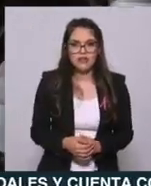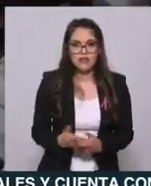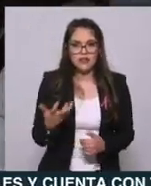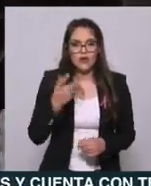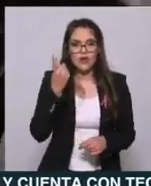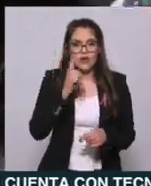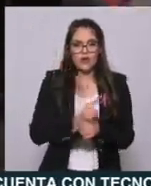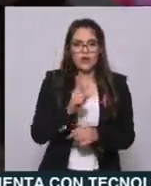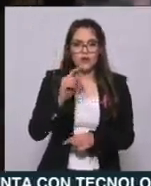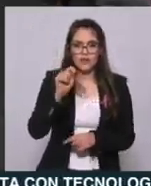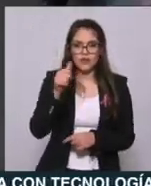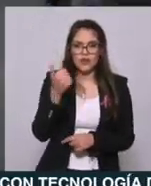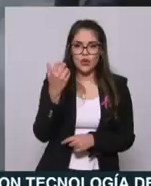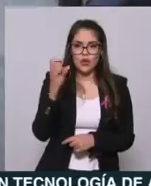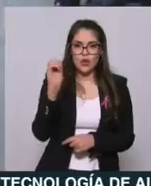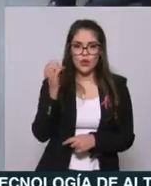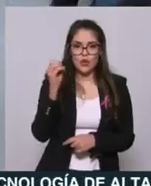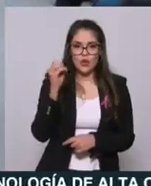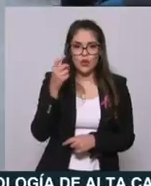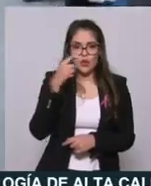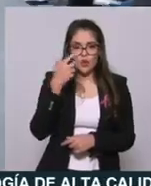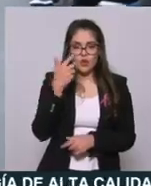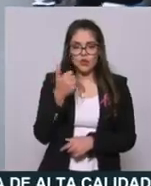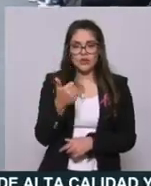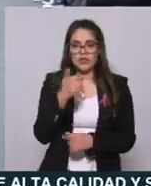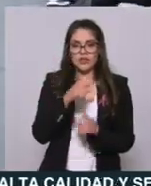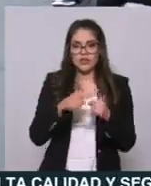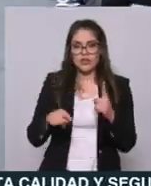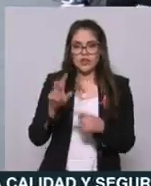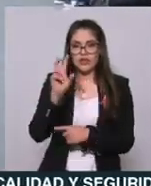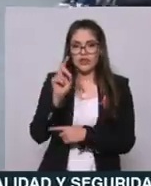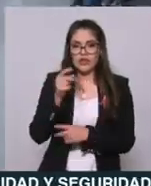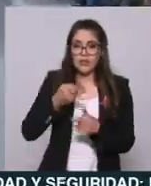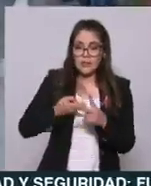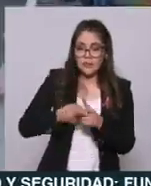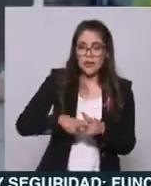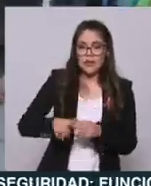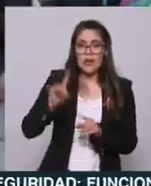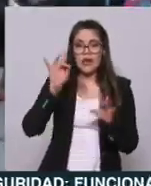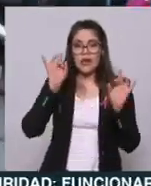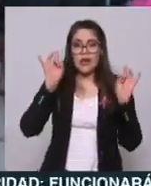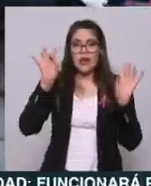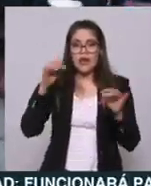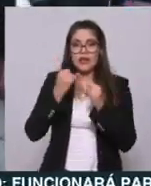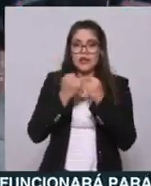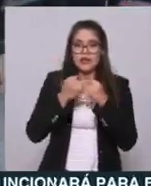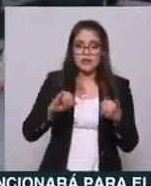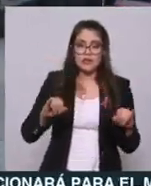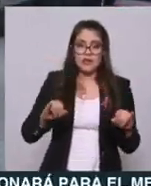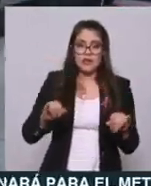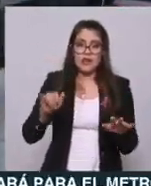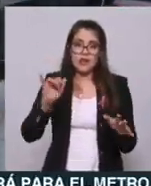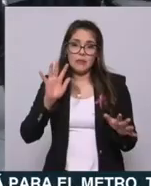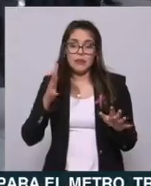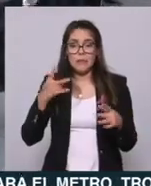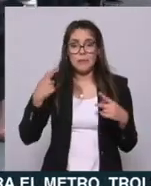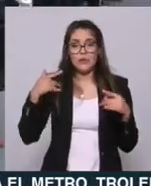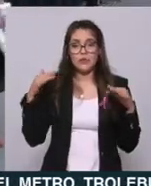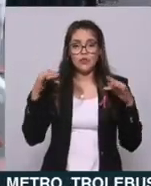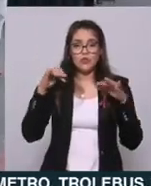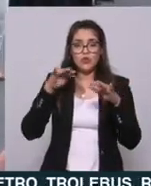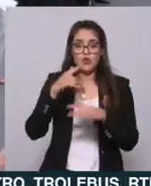llevará a cabo el 26 de octubre a las 18:30 horas con salida en el Ángel de la Independencia. Se espera una afluencia de